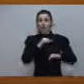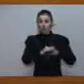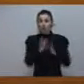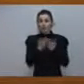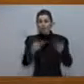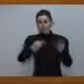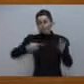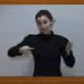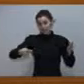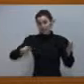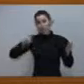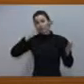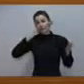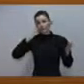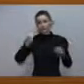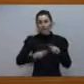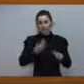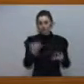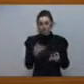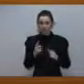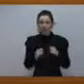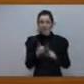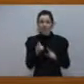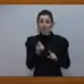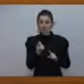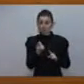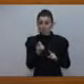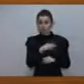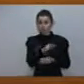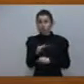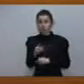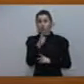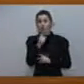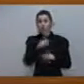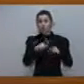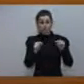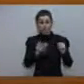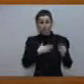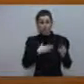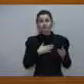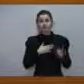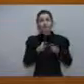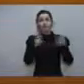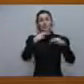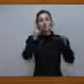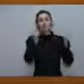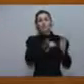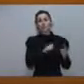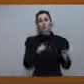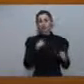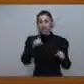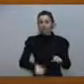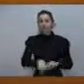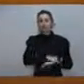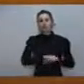cumplimiento de dónde van y de cómo se destina el dinero de todos los asturianos para encomiendas de gestión con empresas públicas o privadas es este Gobierno,